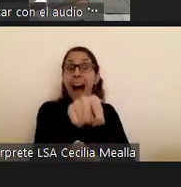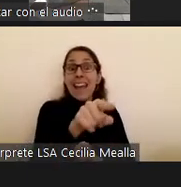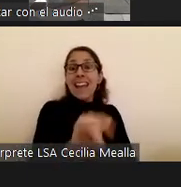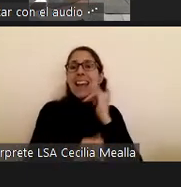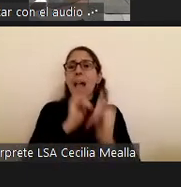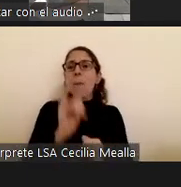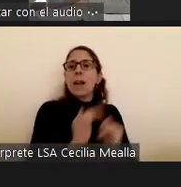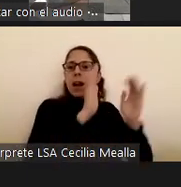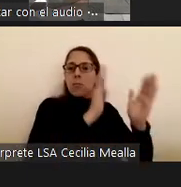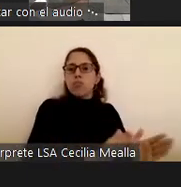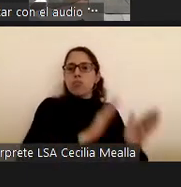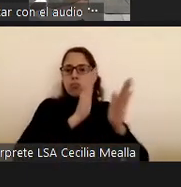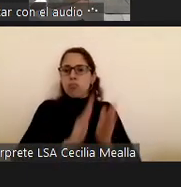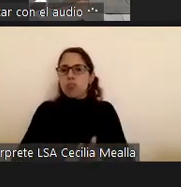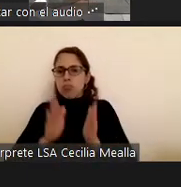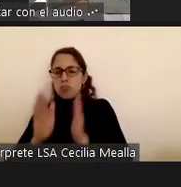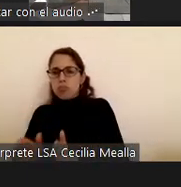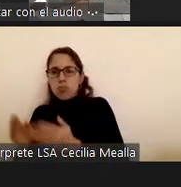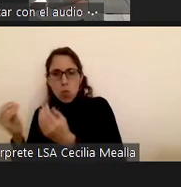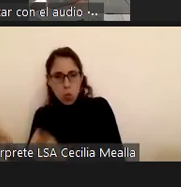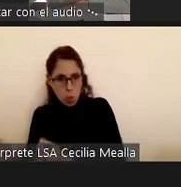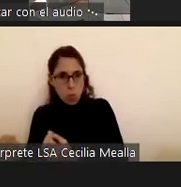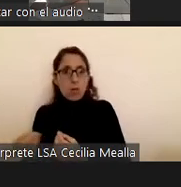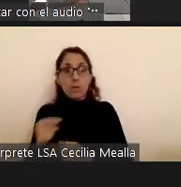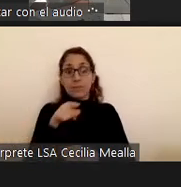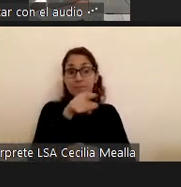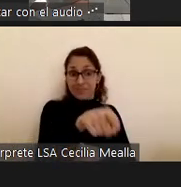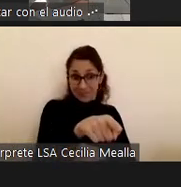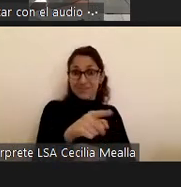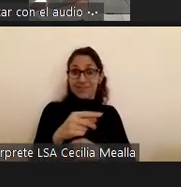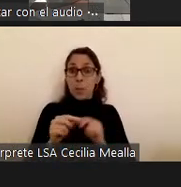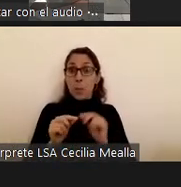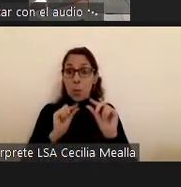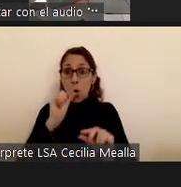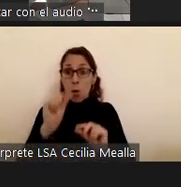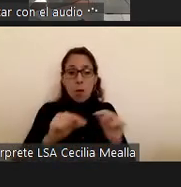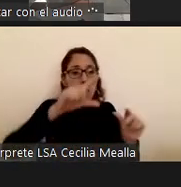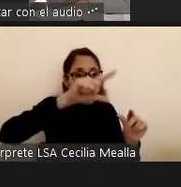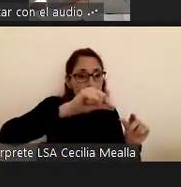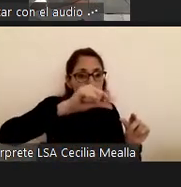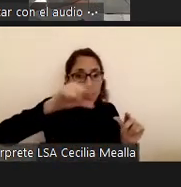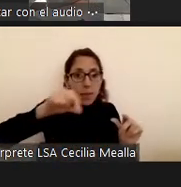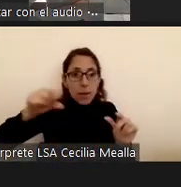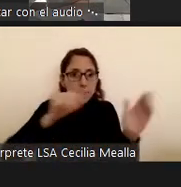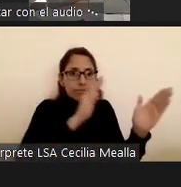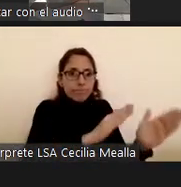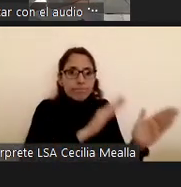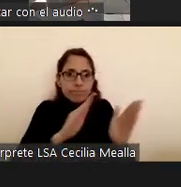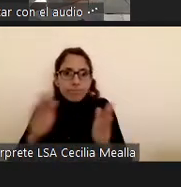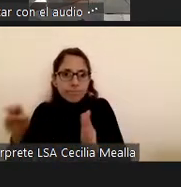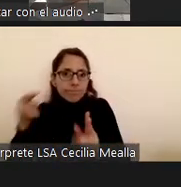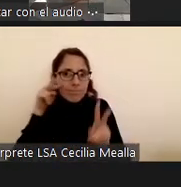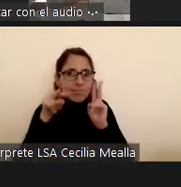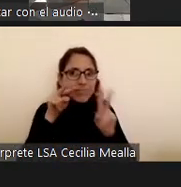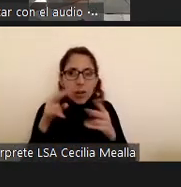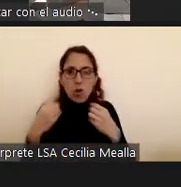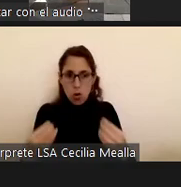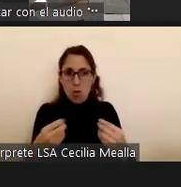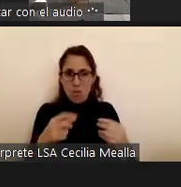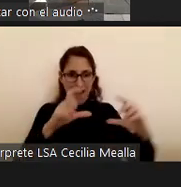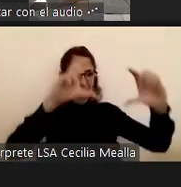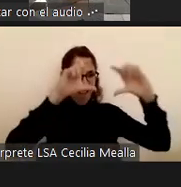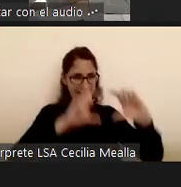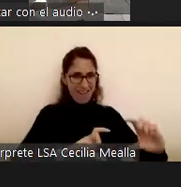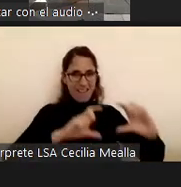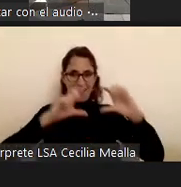la coloración de Gram y cómo se van observando esas bacterias con cada paso, ¿no es cierto? Acá tienen las referencias,